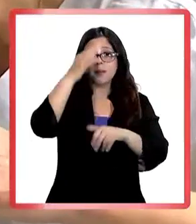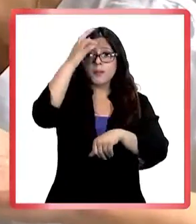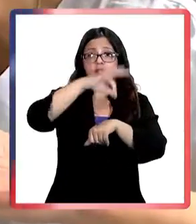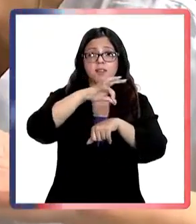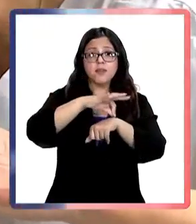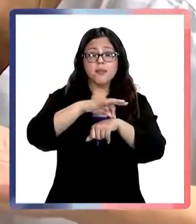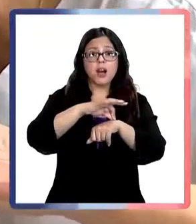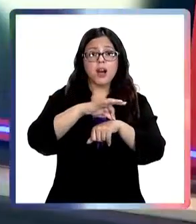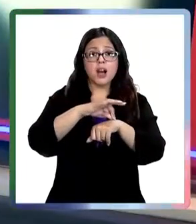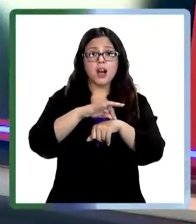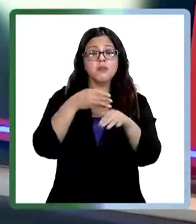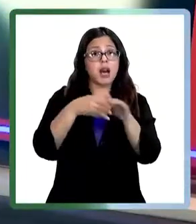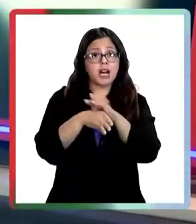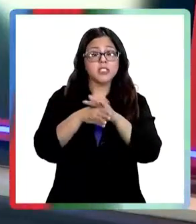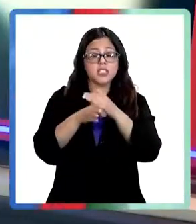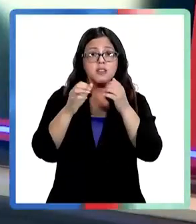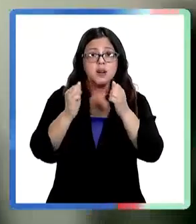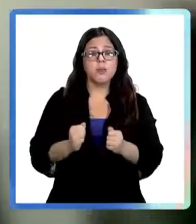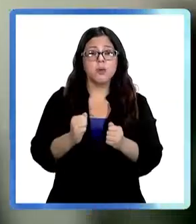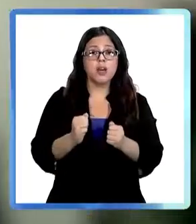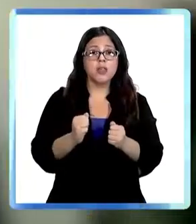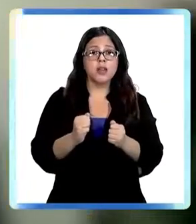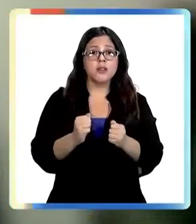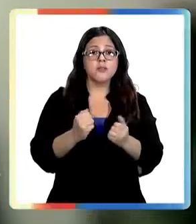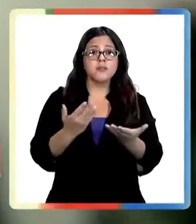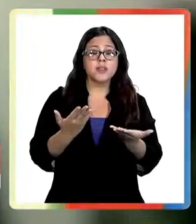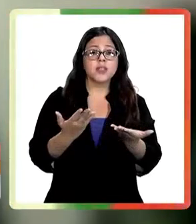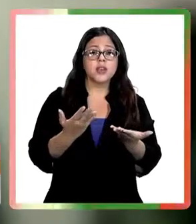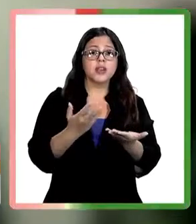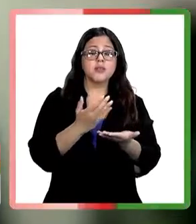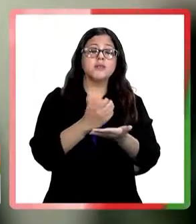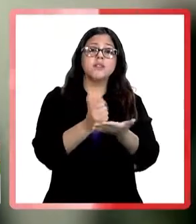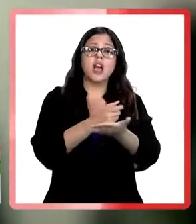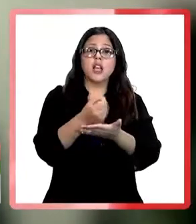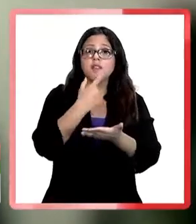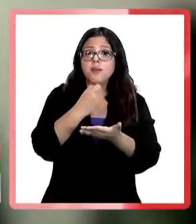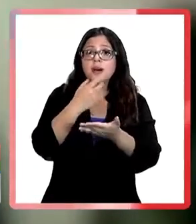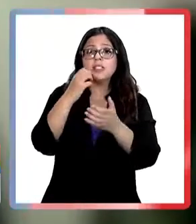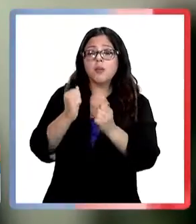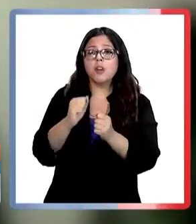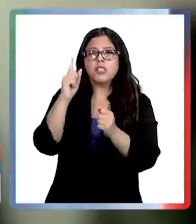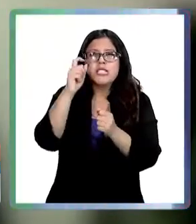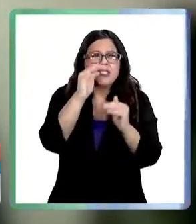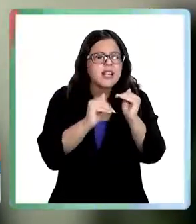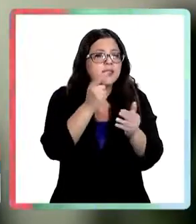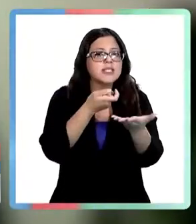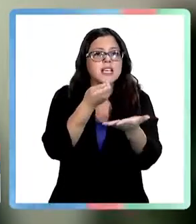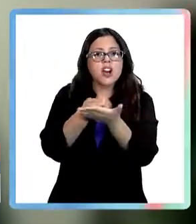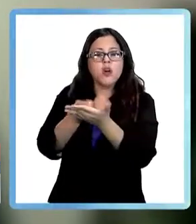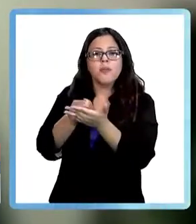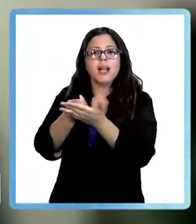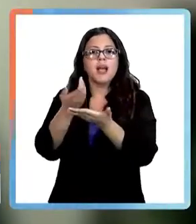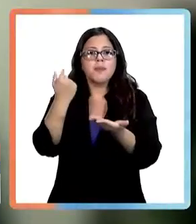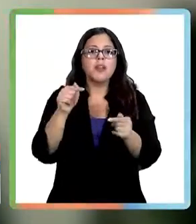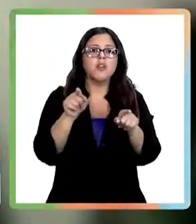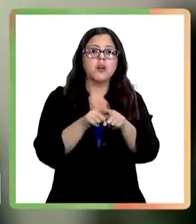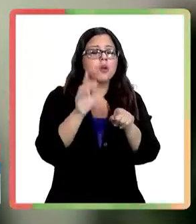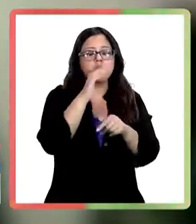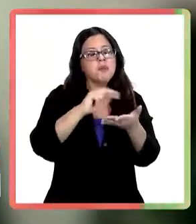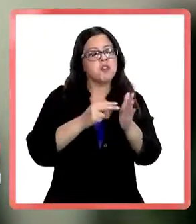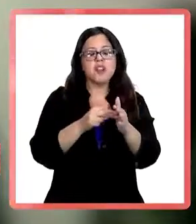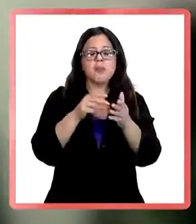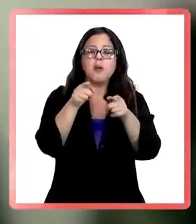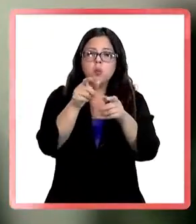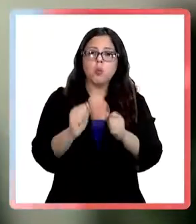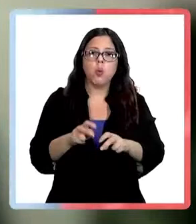y puede acceder, que está asequible, de hecho la vacuna en algunas farmacias a veces cuesta en esta época encontrarla, pero debería estar, no habría ningún problema